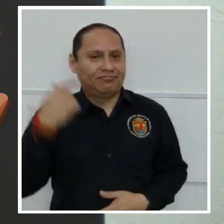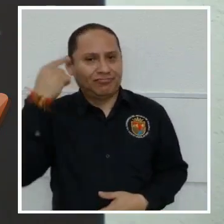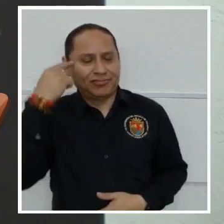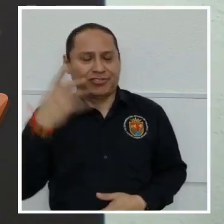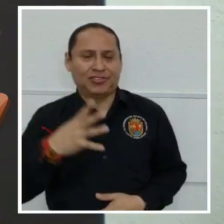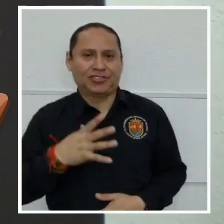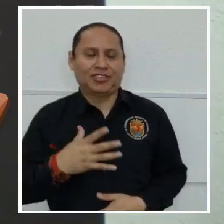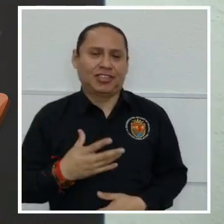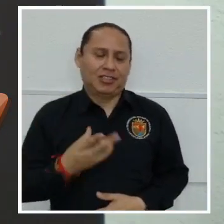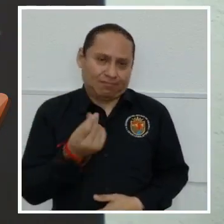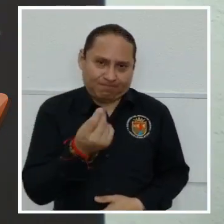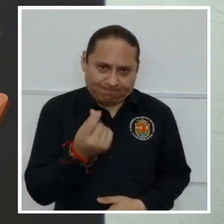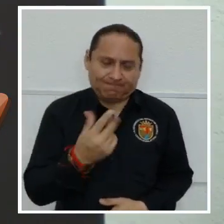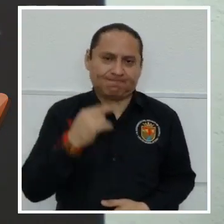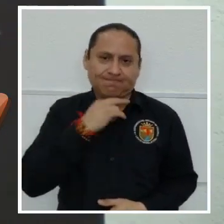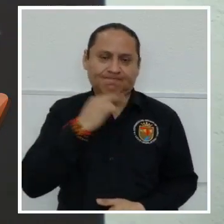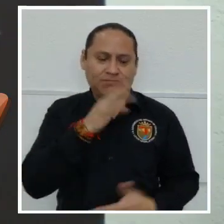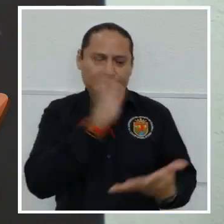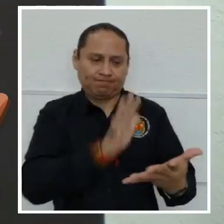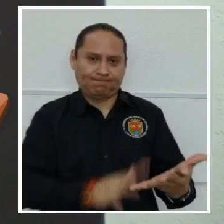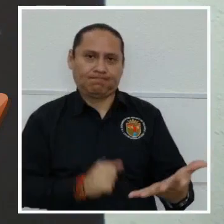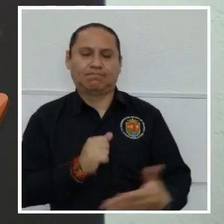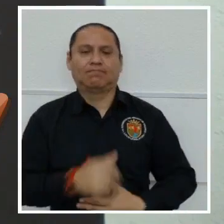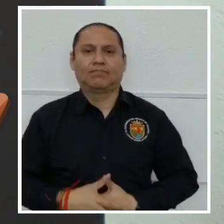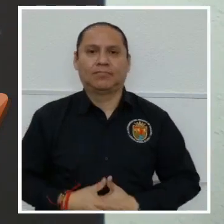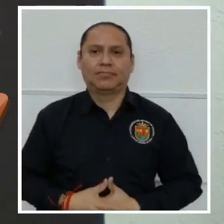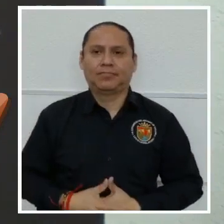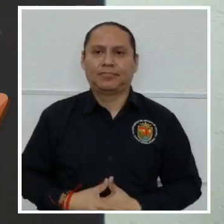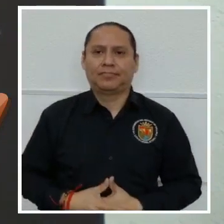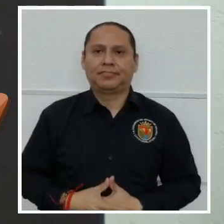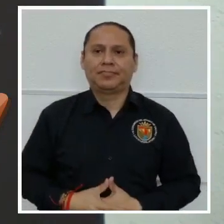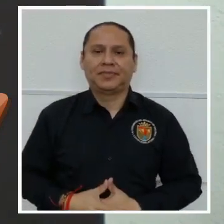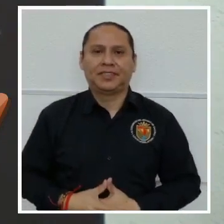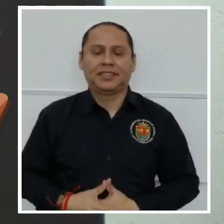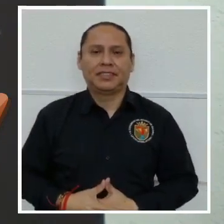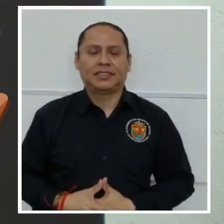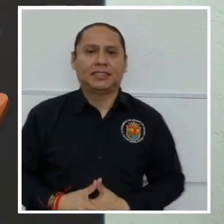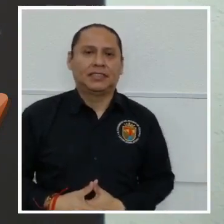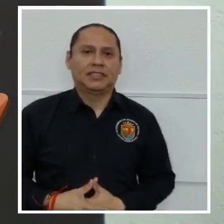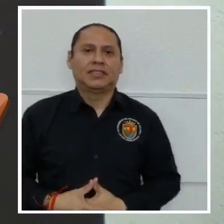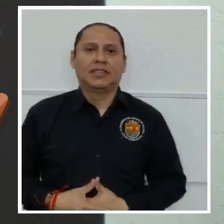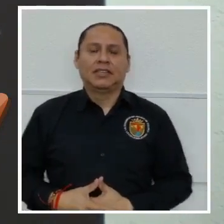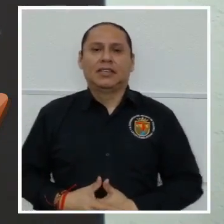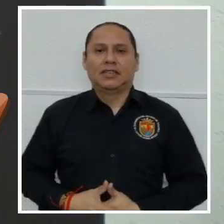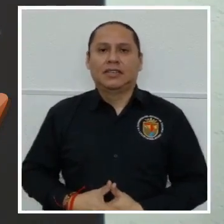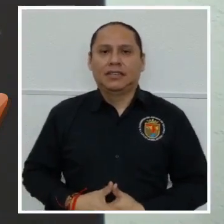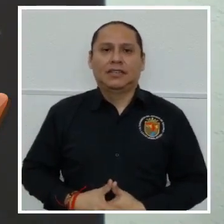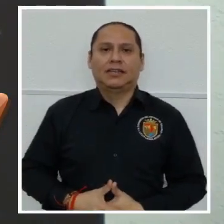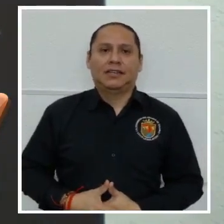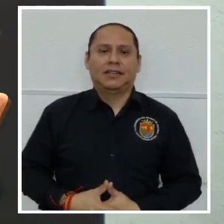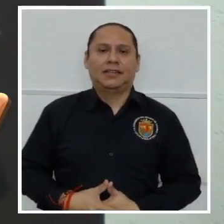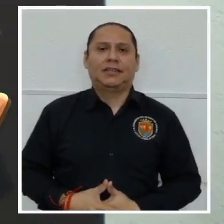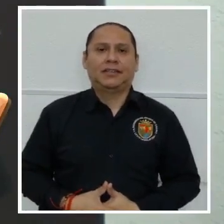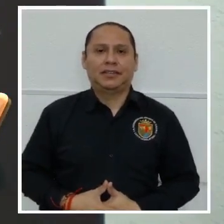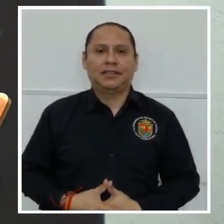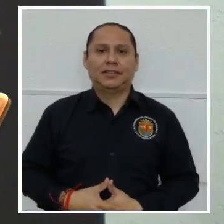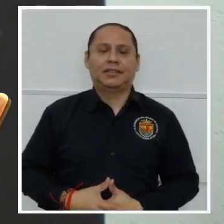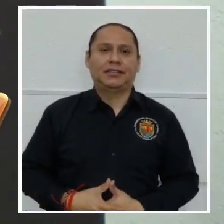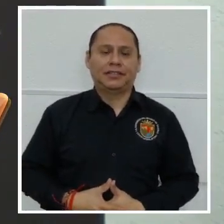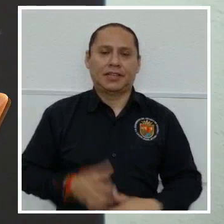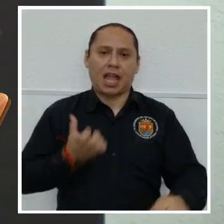pero voy a agilizar mi intervención ya no sé en dónde iba Pero bueno Ah nuestro